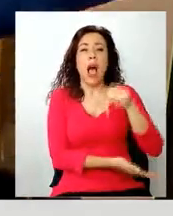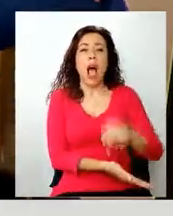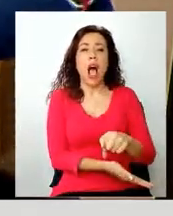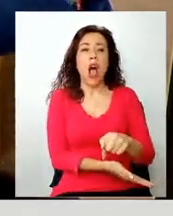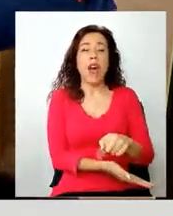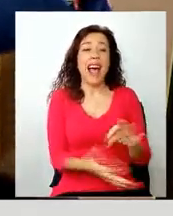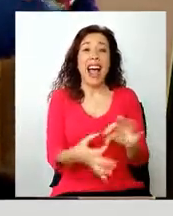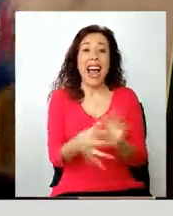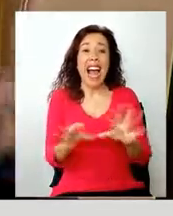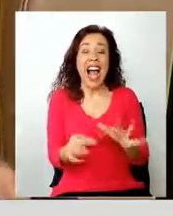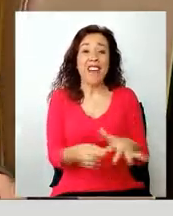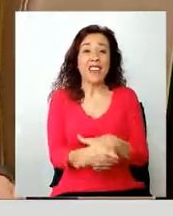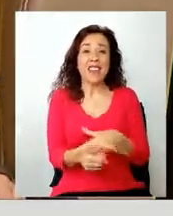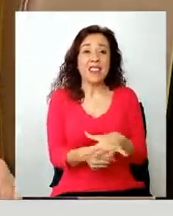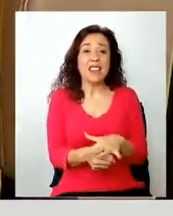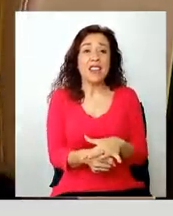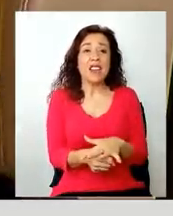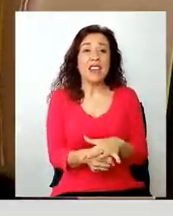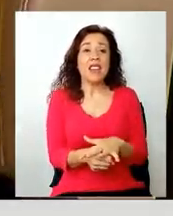quién paga bueno